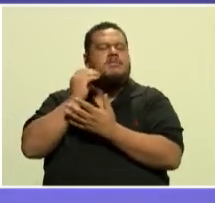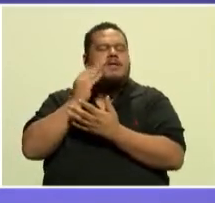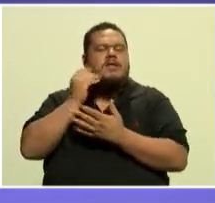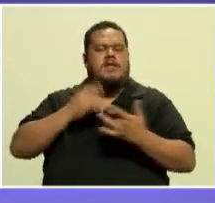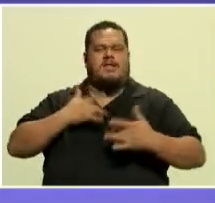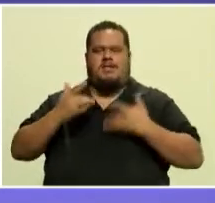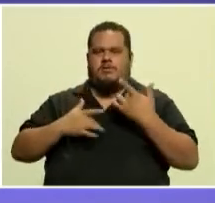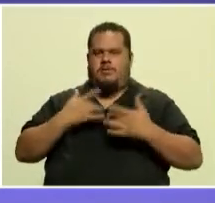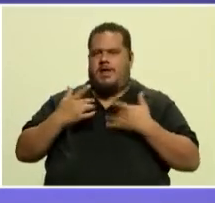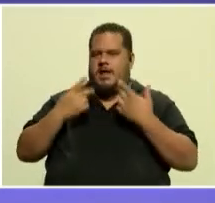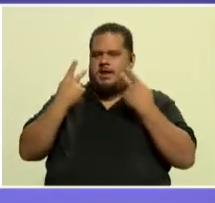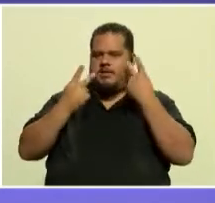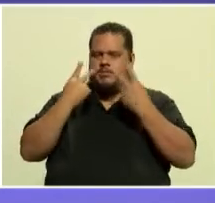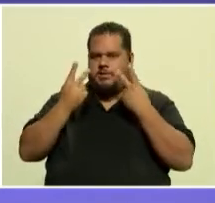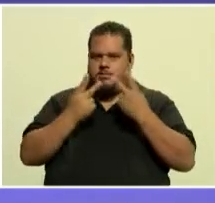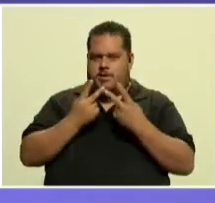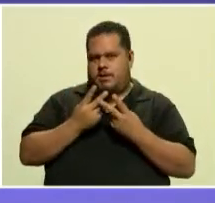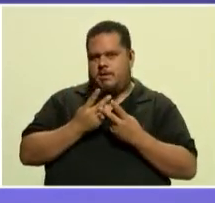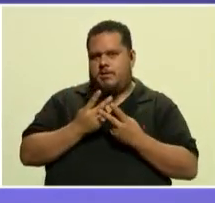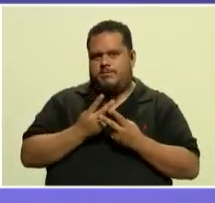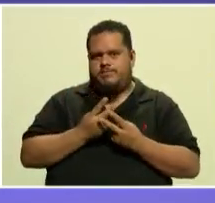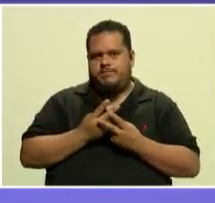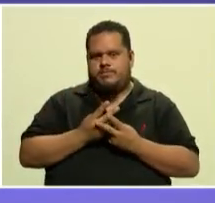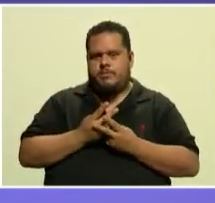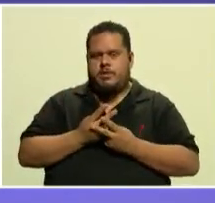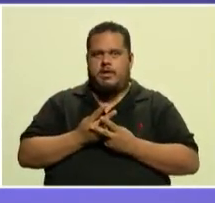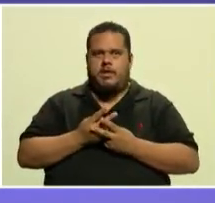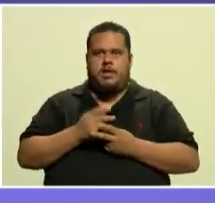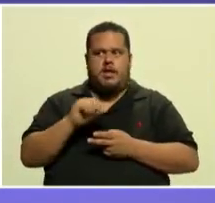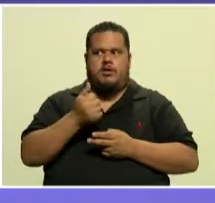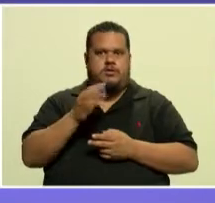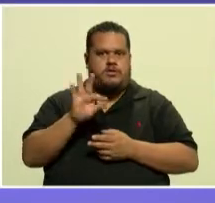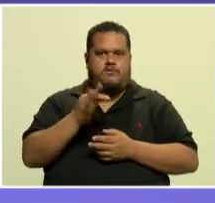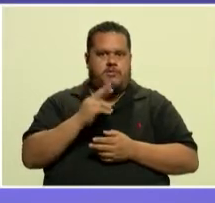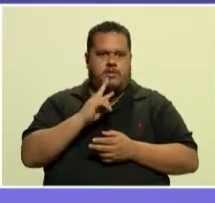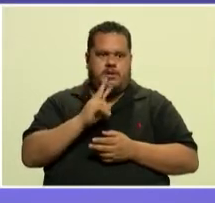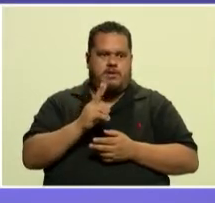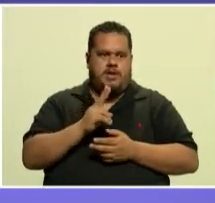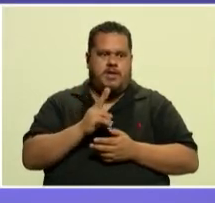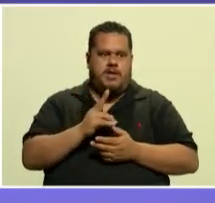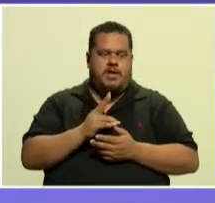visuales, y entonces es otra manera, porque la verdad es que lo